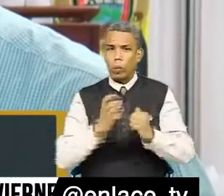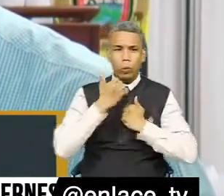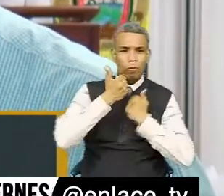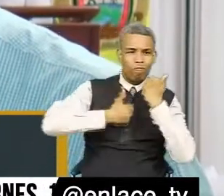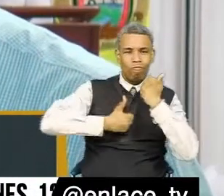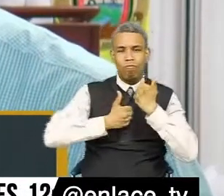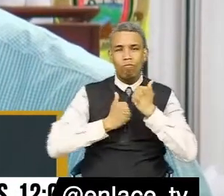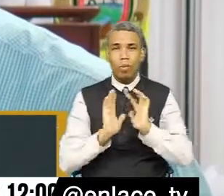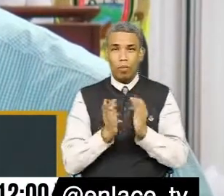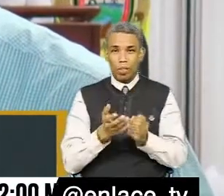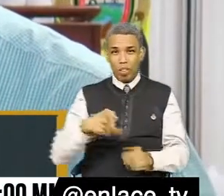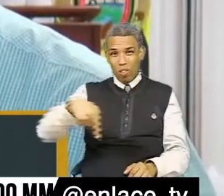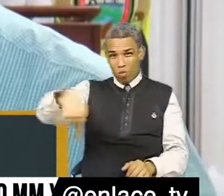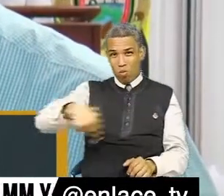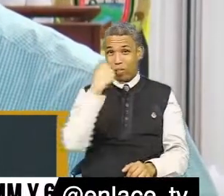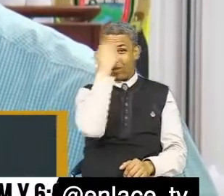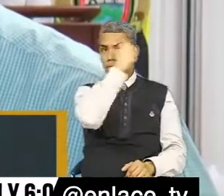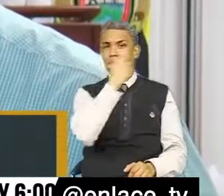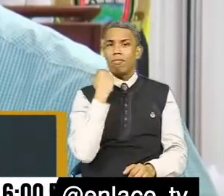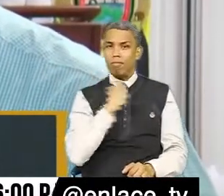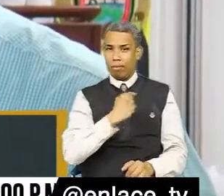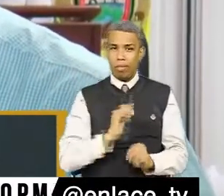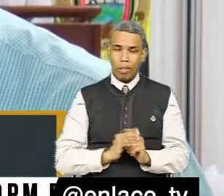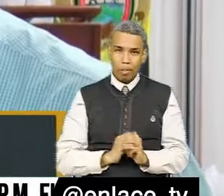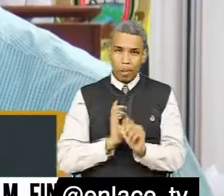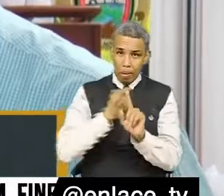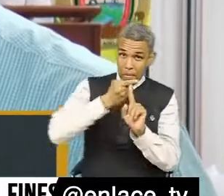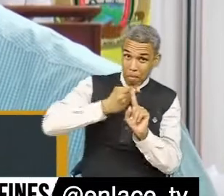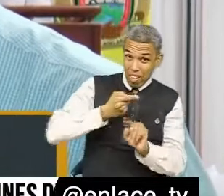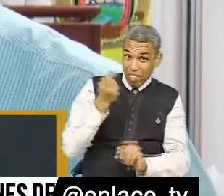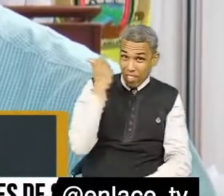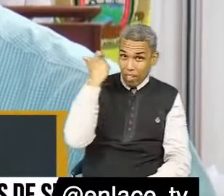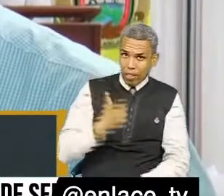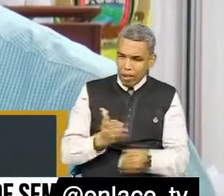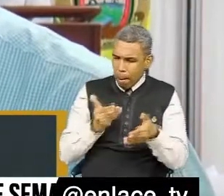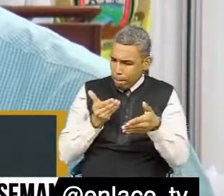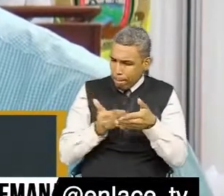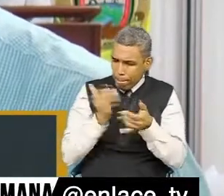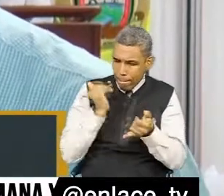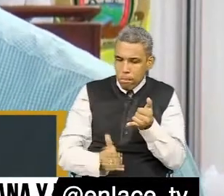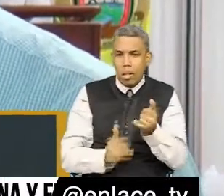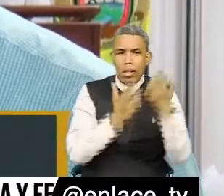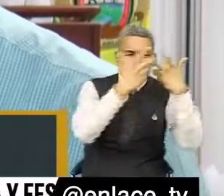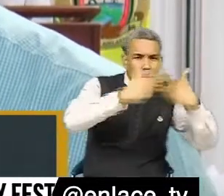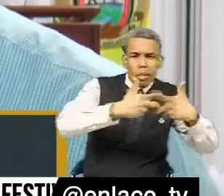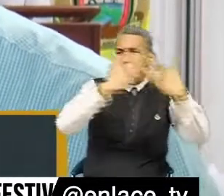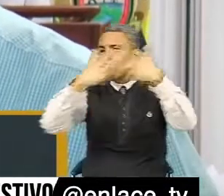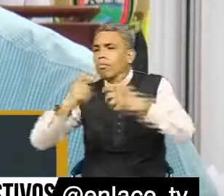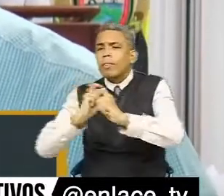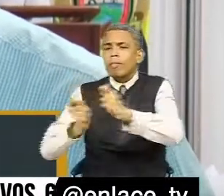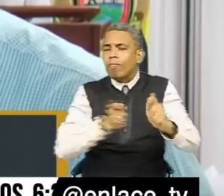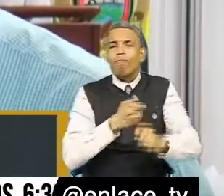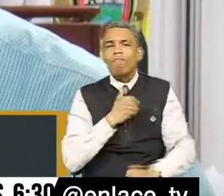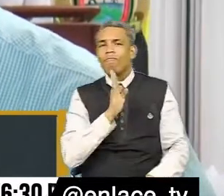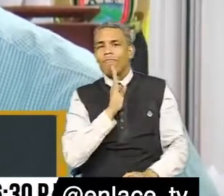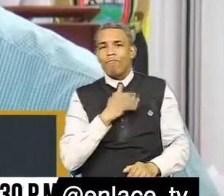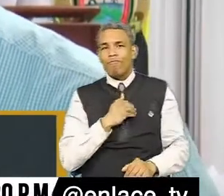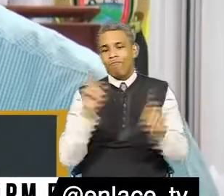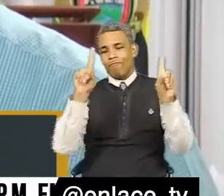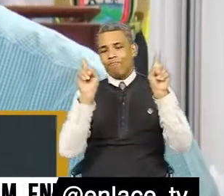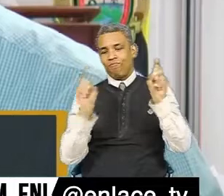casi septiembre podemos ver con preocupación que no ha habido nada al respecto ahí hay muchas cosas que están en juego